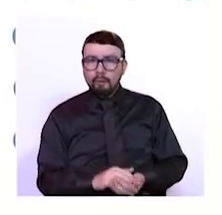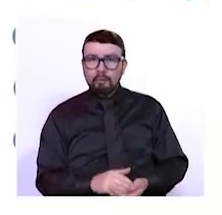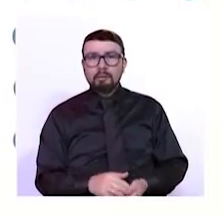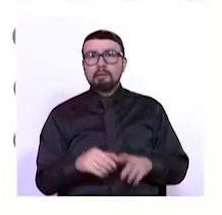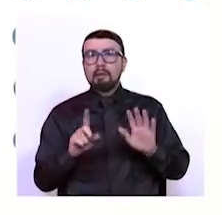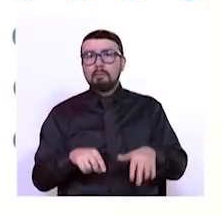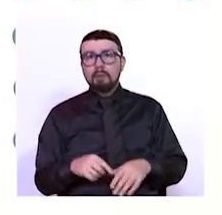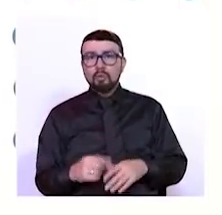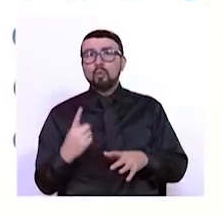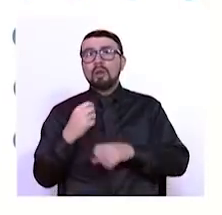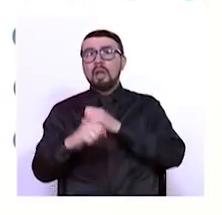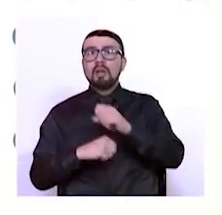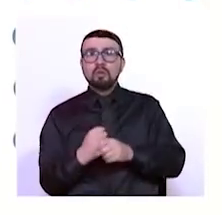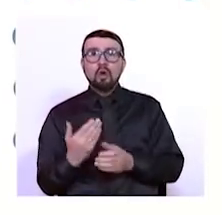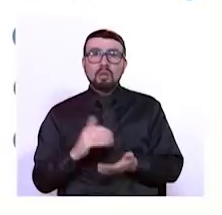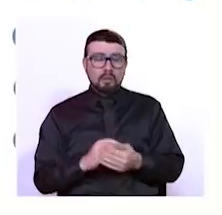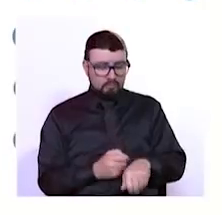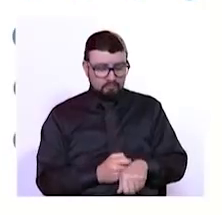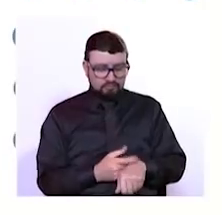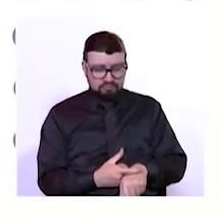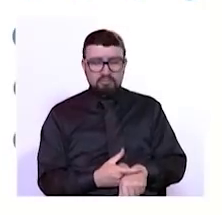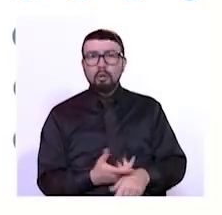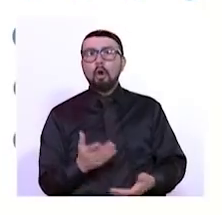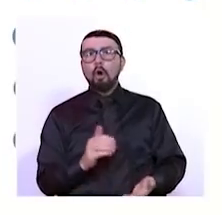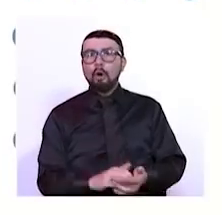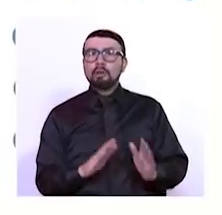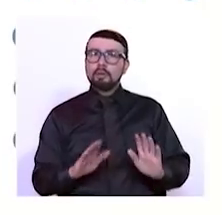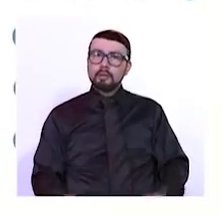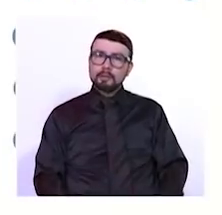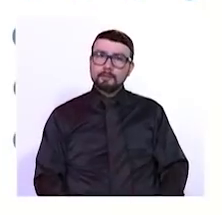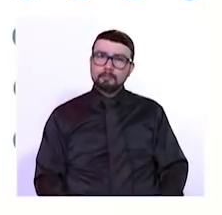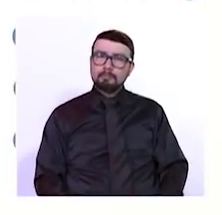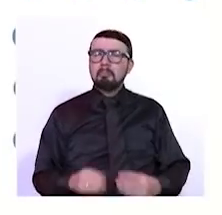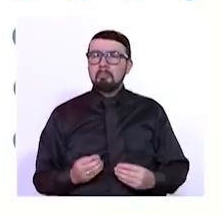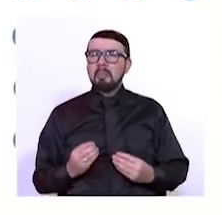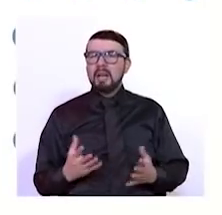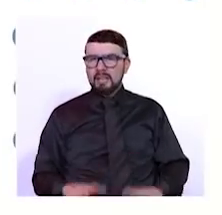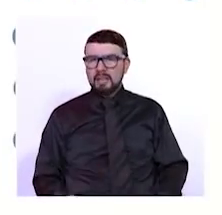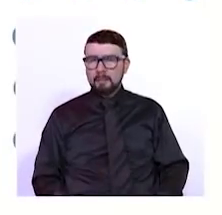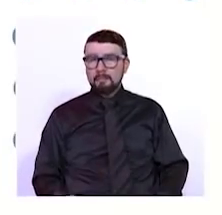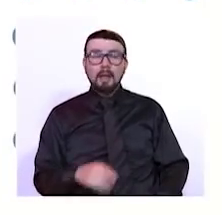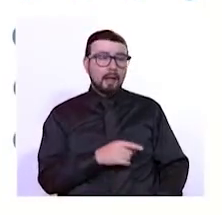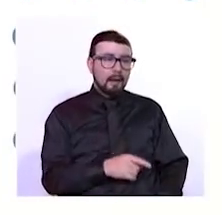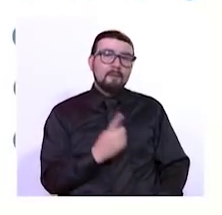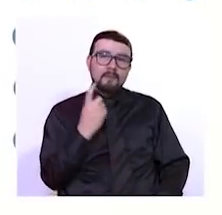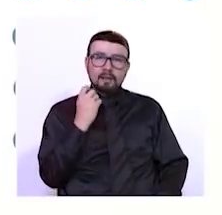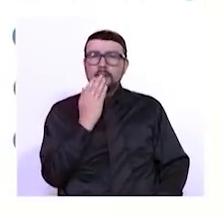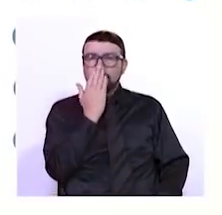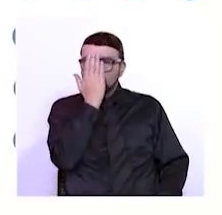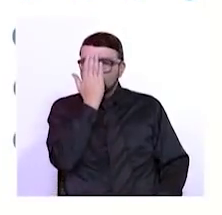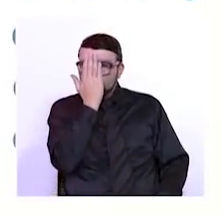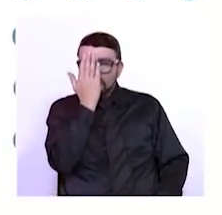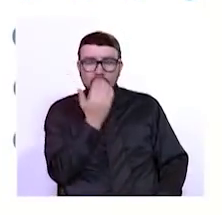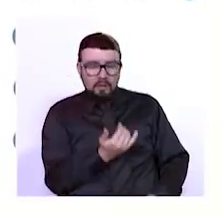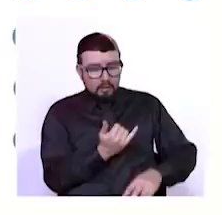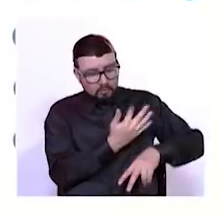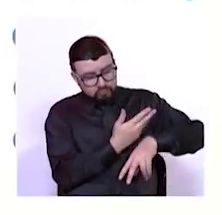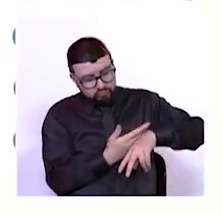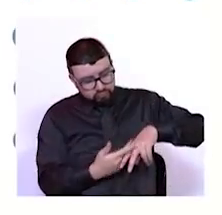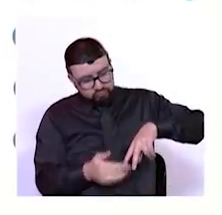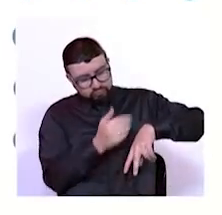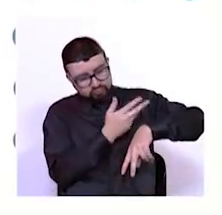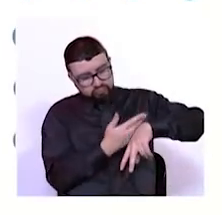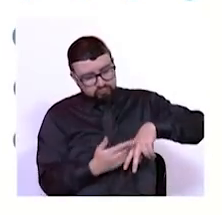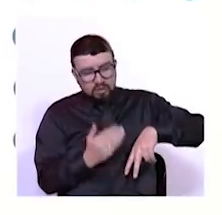6 meses, 1 año vuelve y se abre la herida. Entonces no hay una buena oxigenación de los tejidos, y tejido que no se